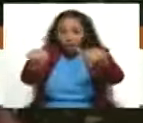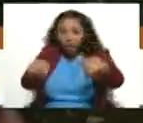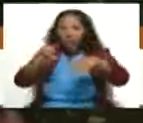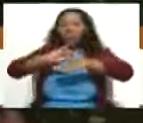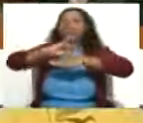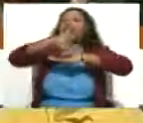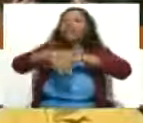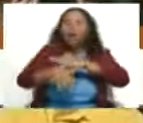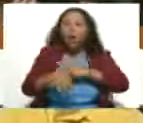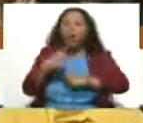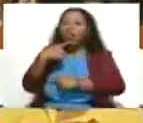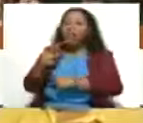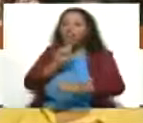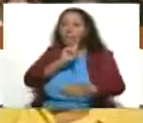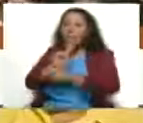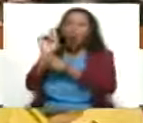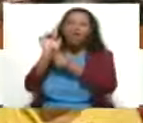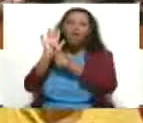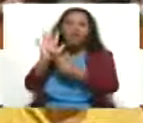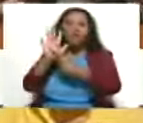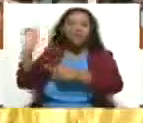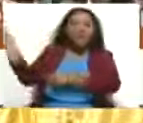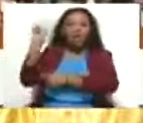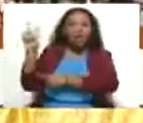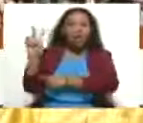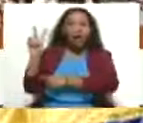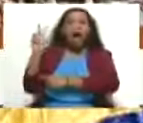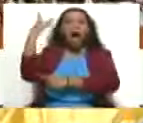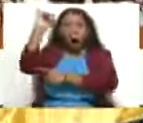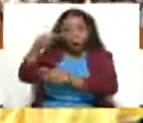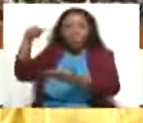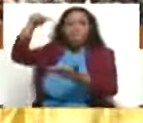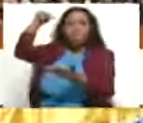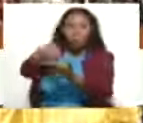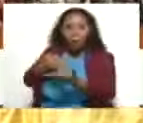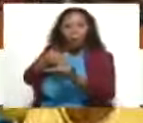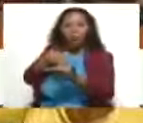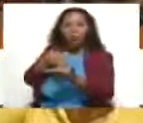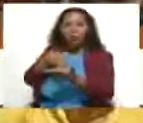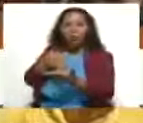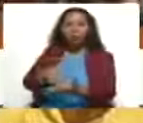Macuro para decirle a Venezuela, ¡Delta Macuro está de pie!